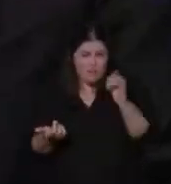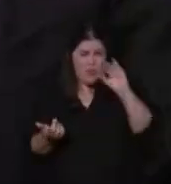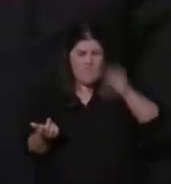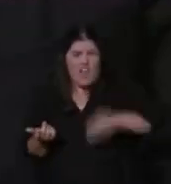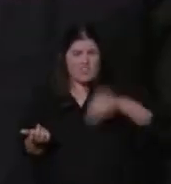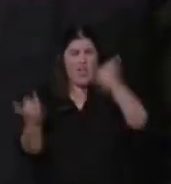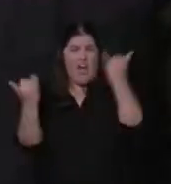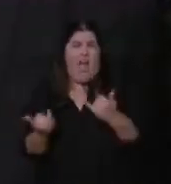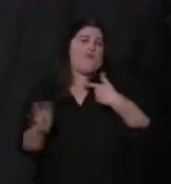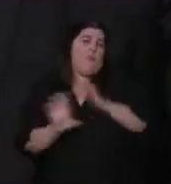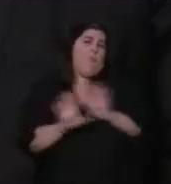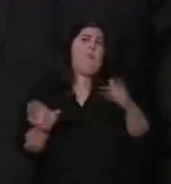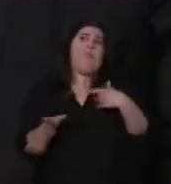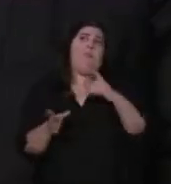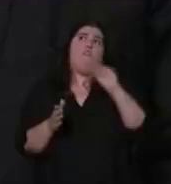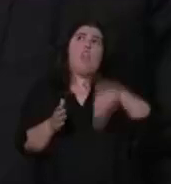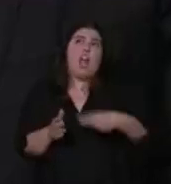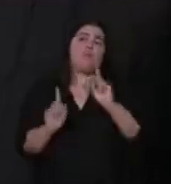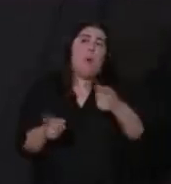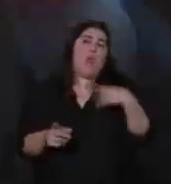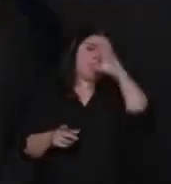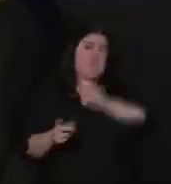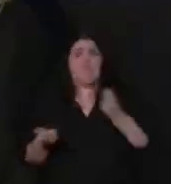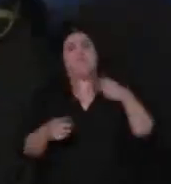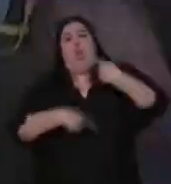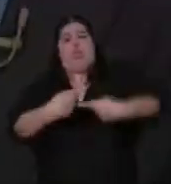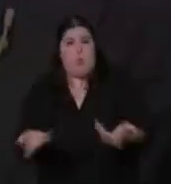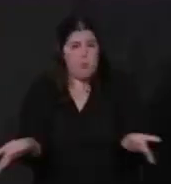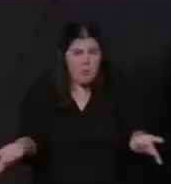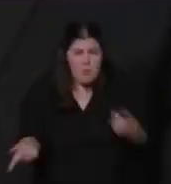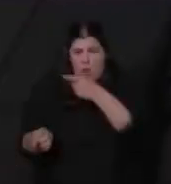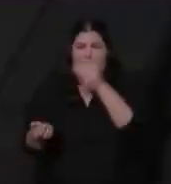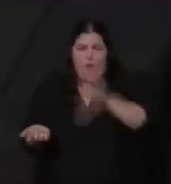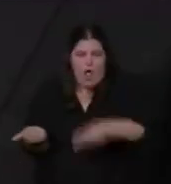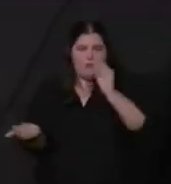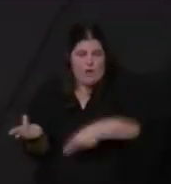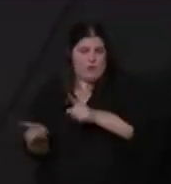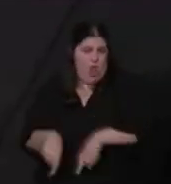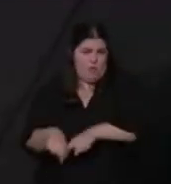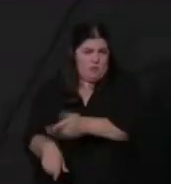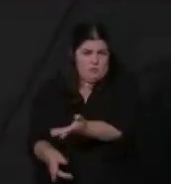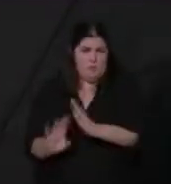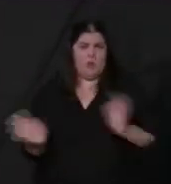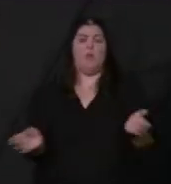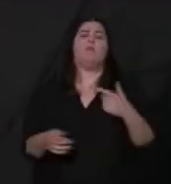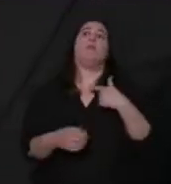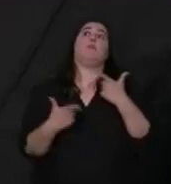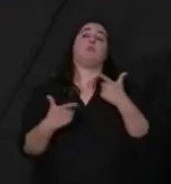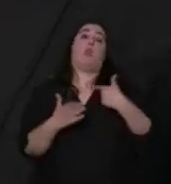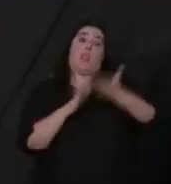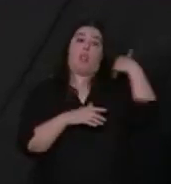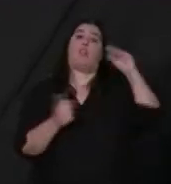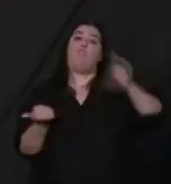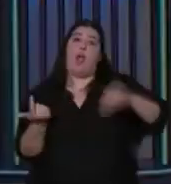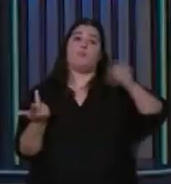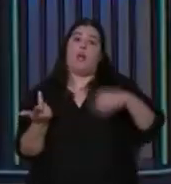sigue. Digamos, no como vos que seguís, digamos, fracasando siempre de la misma manera. Aprendí, por suerte, mucho de mis fracasos.